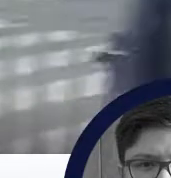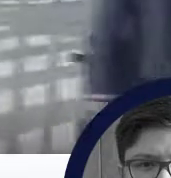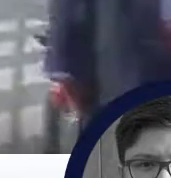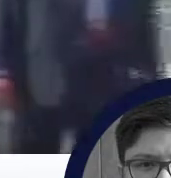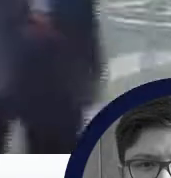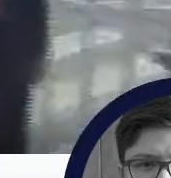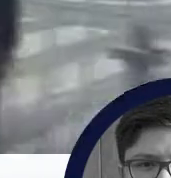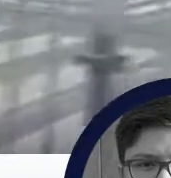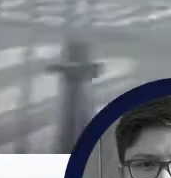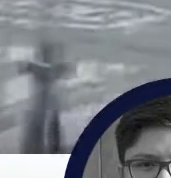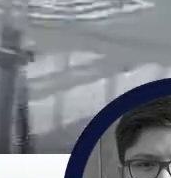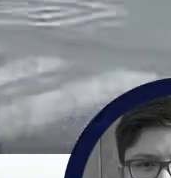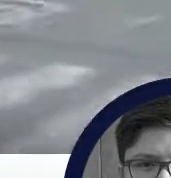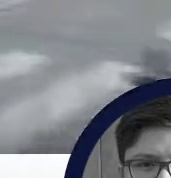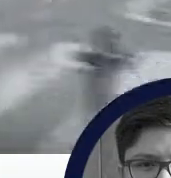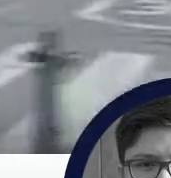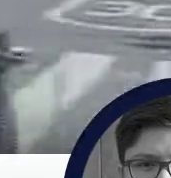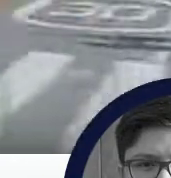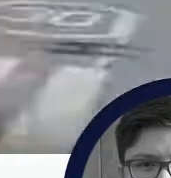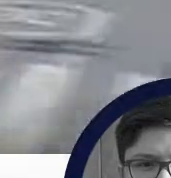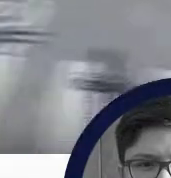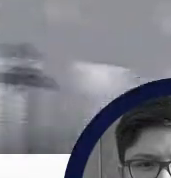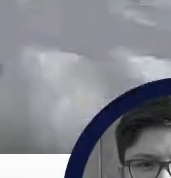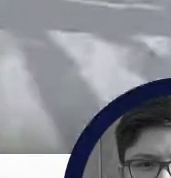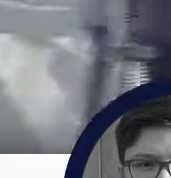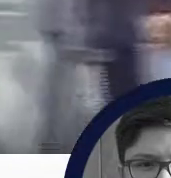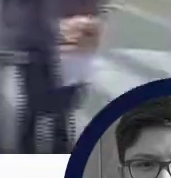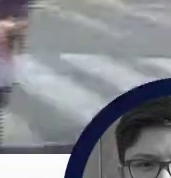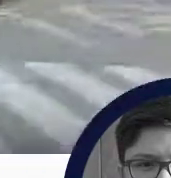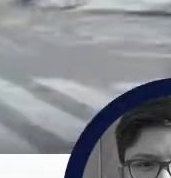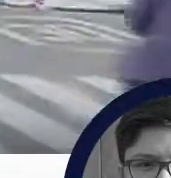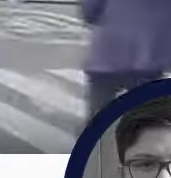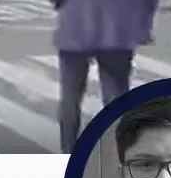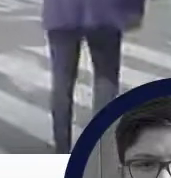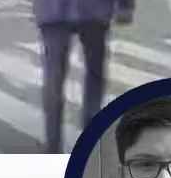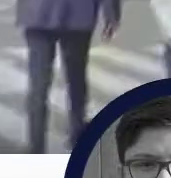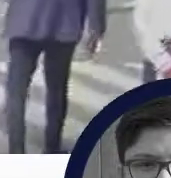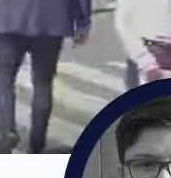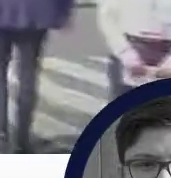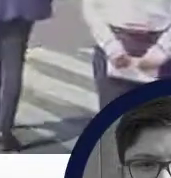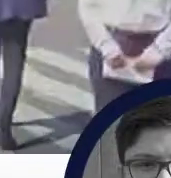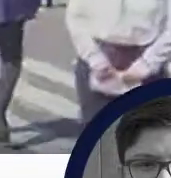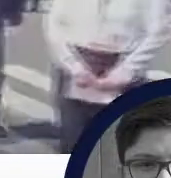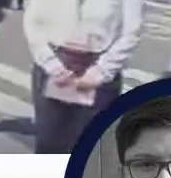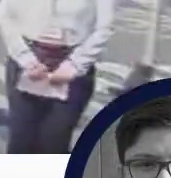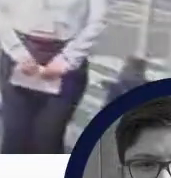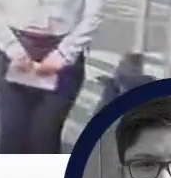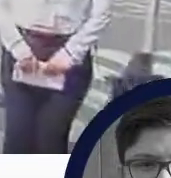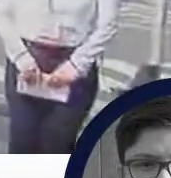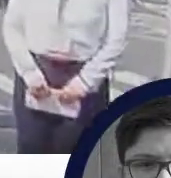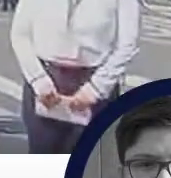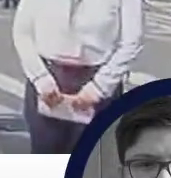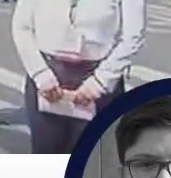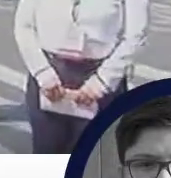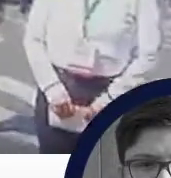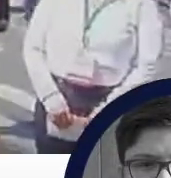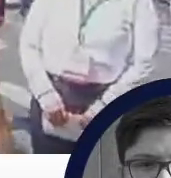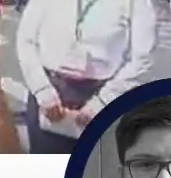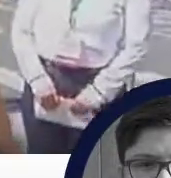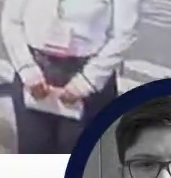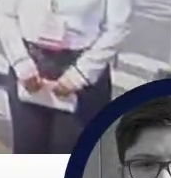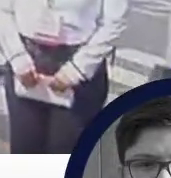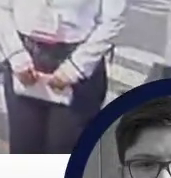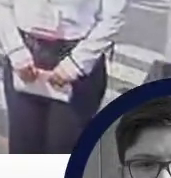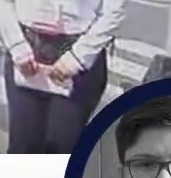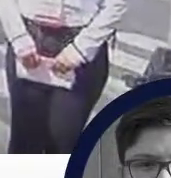y los pendientes, ¿no? Que se aceptan claramente que hay una nueva estrategia en materia de seguridad, pero que